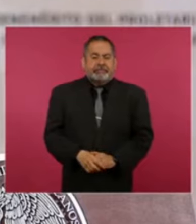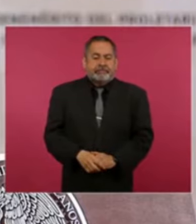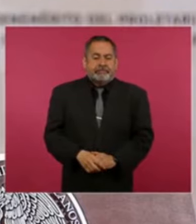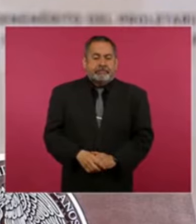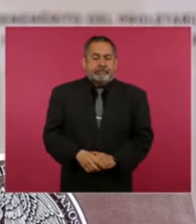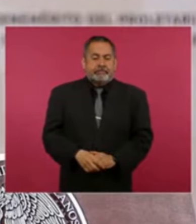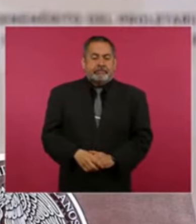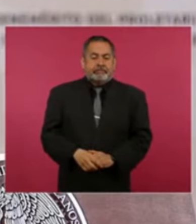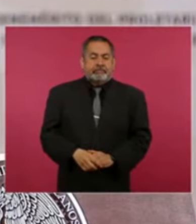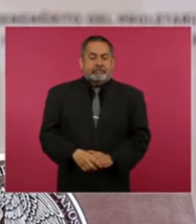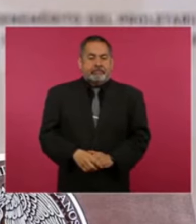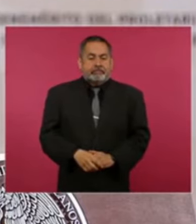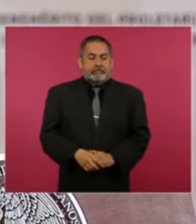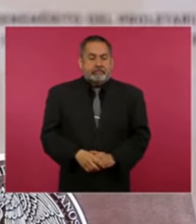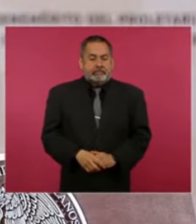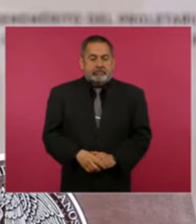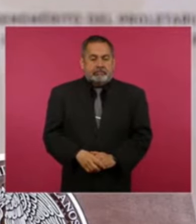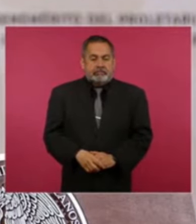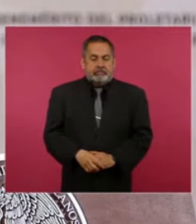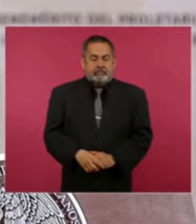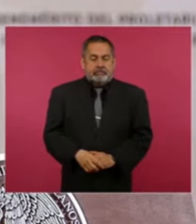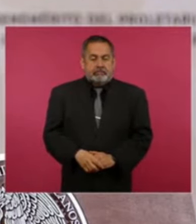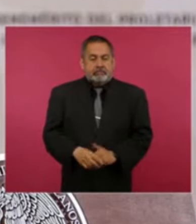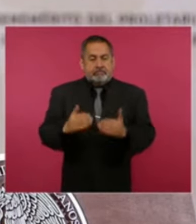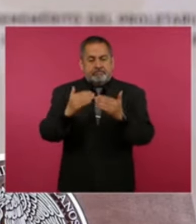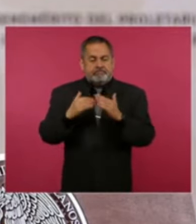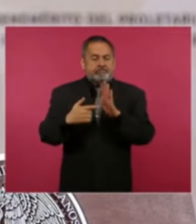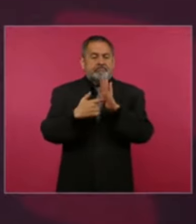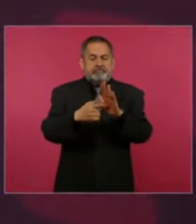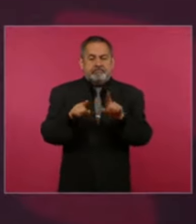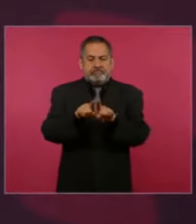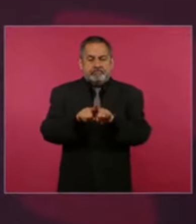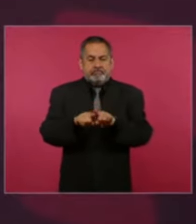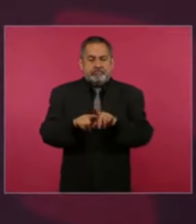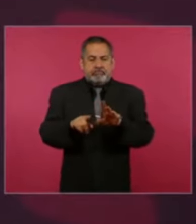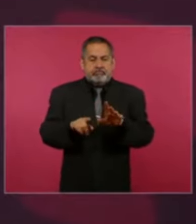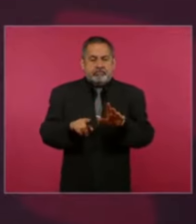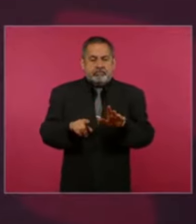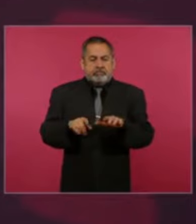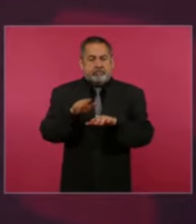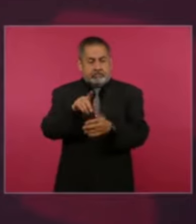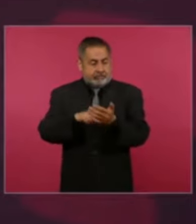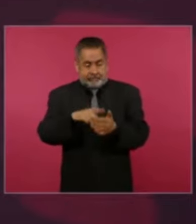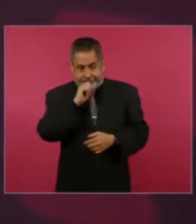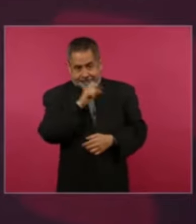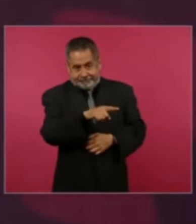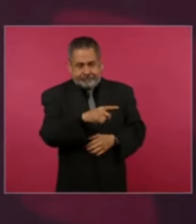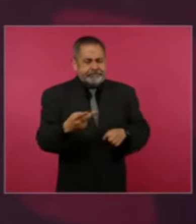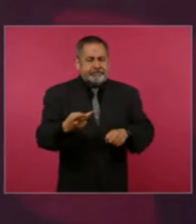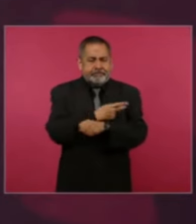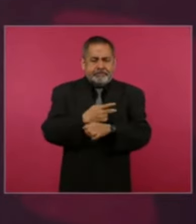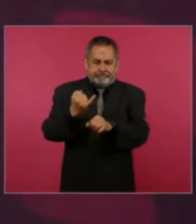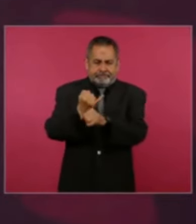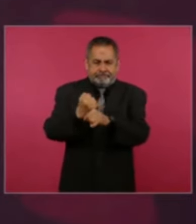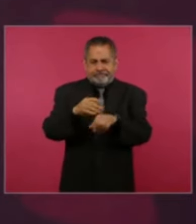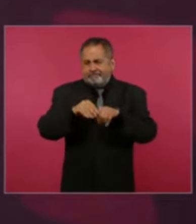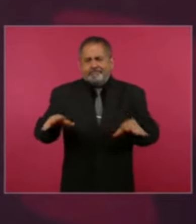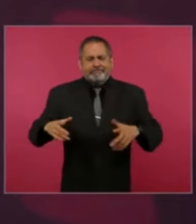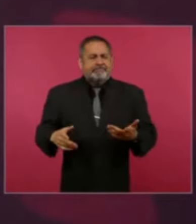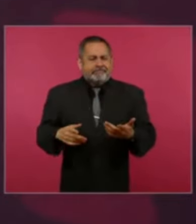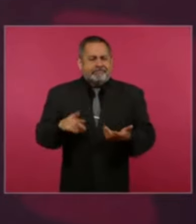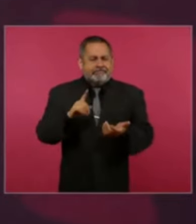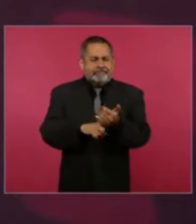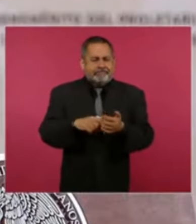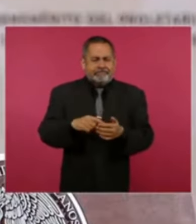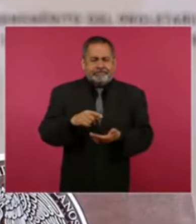Y vamos a exponer también sobre este caso, ¿qué pasó en las redes sociales? Sobre todo en